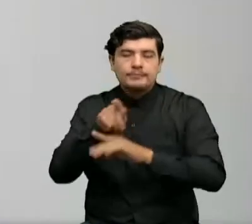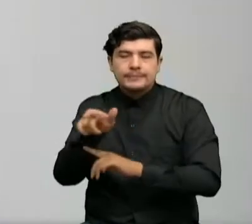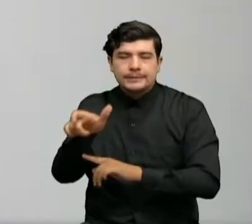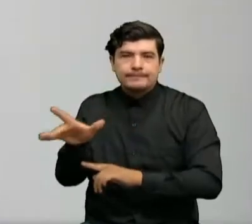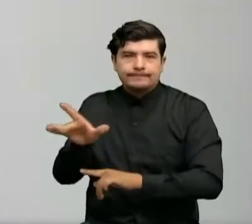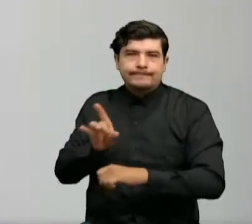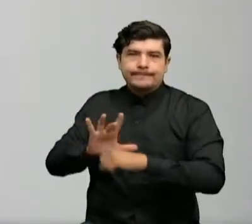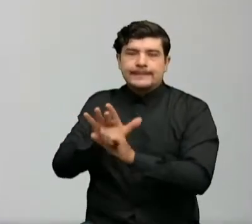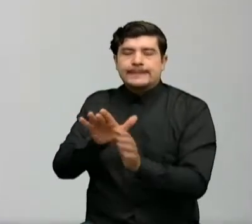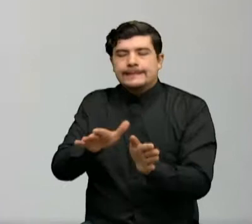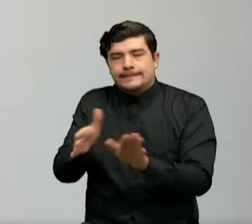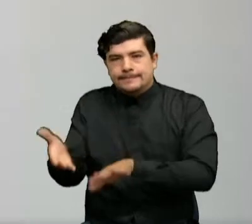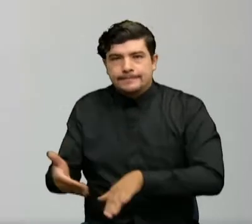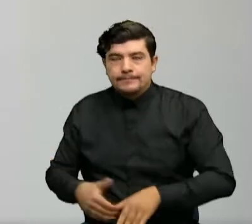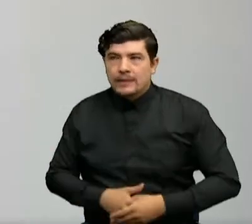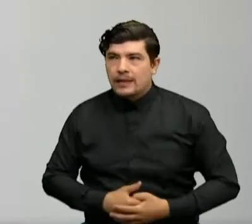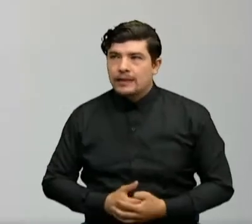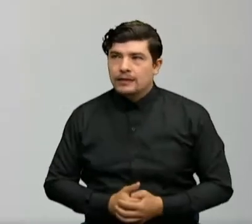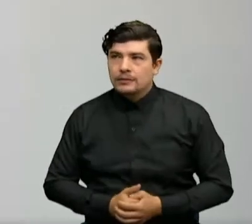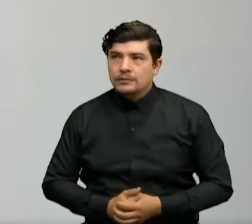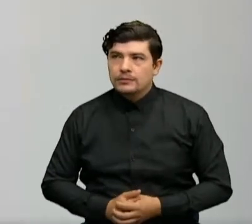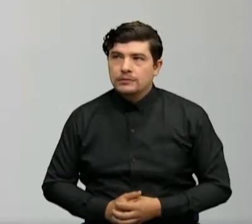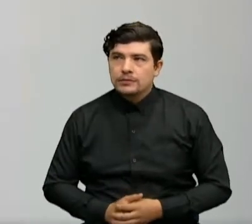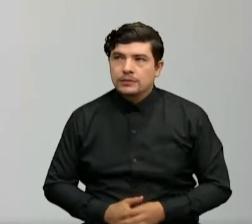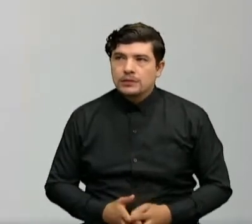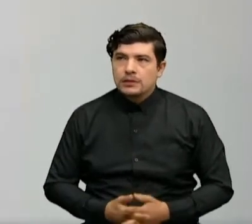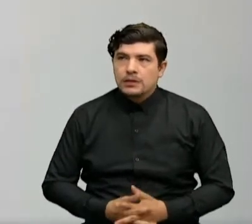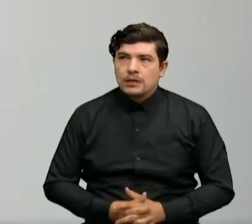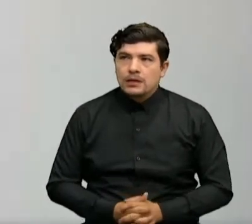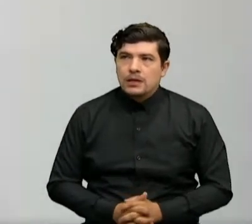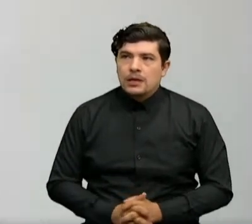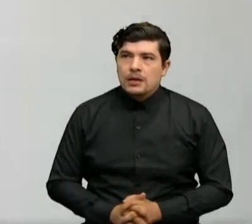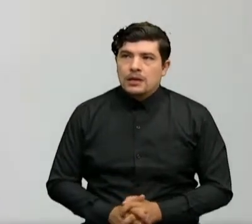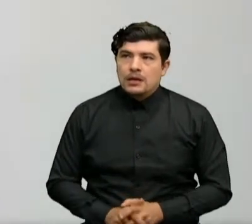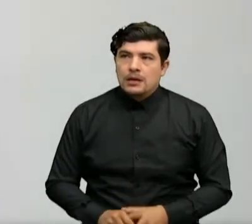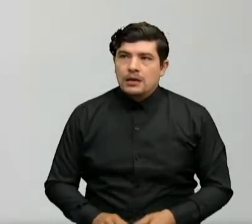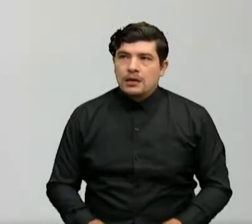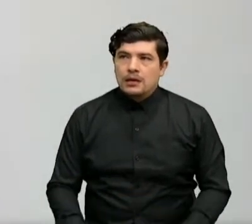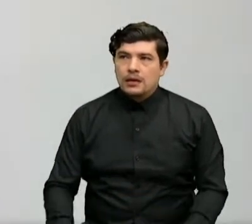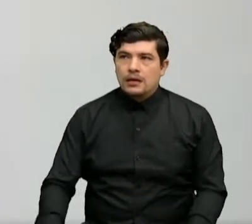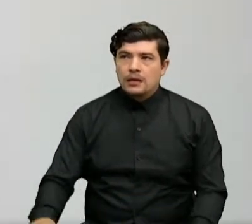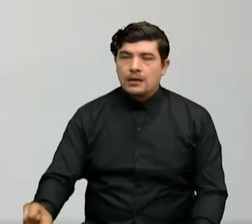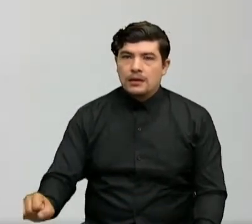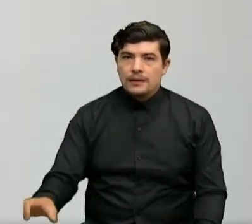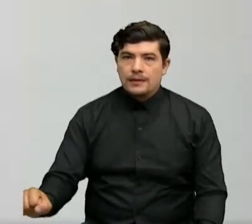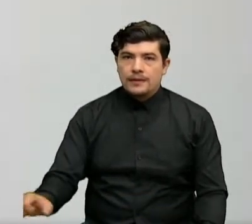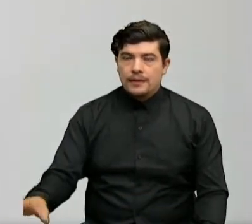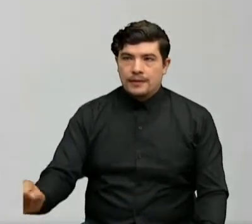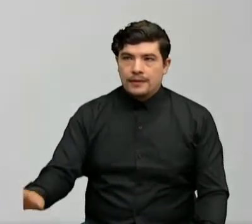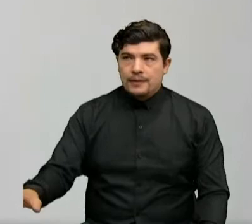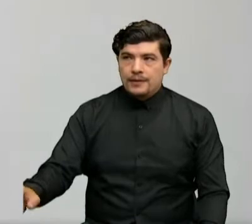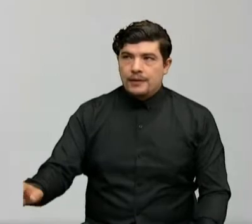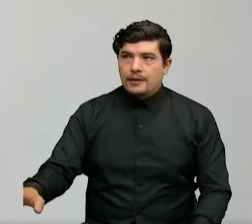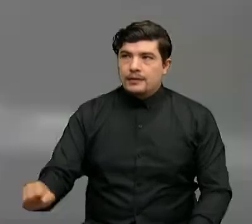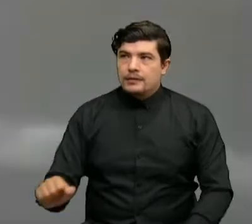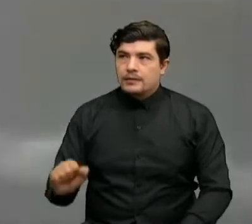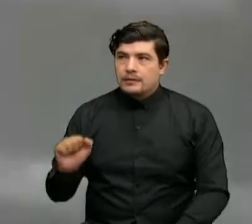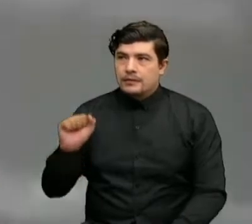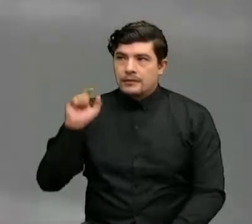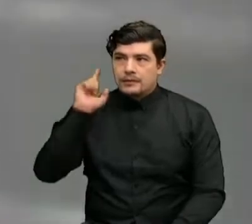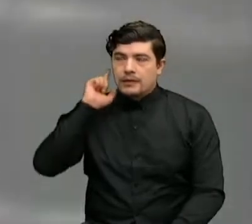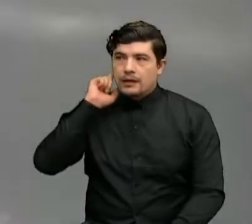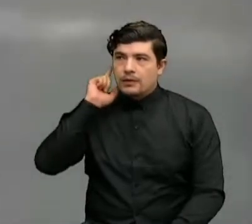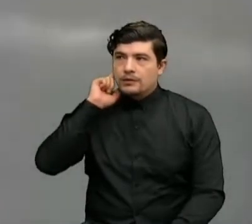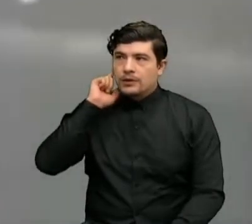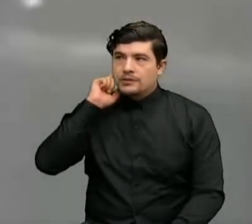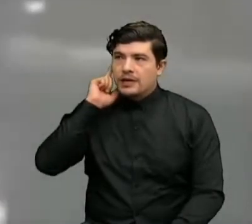futbolista, actuó en Millonarios, Medellín, Tolima, Pereira, Quindío, Atlético Bucaramanga y la Selección Colombia. Había sido